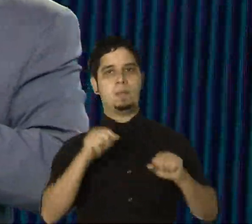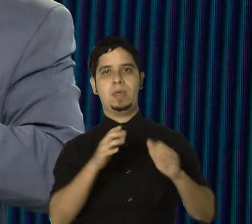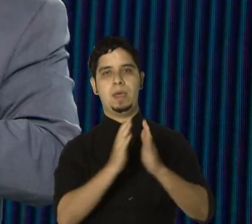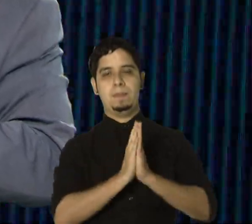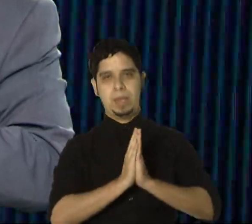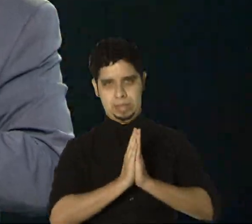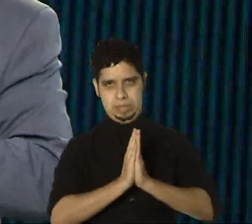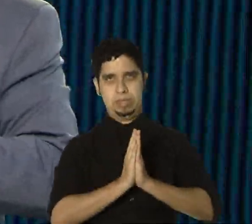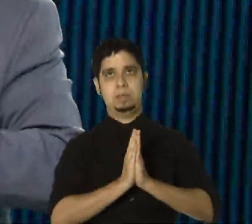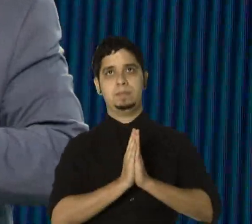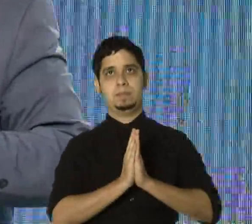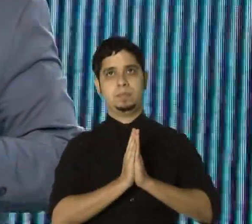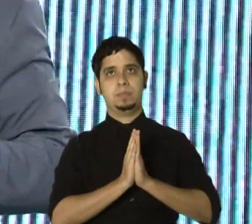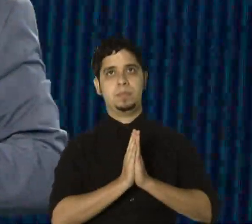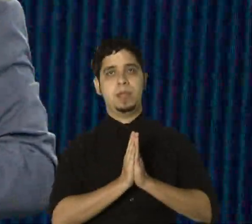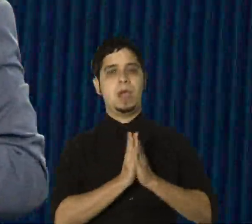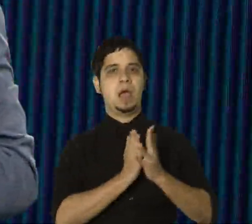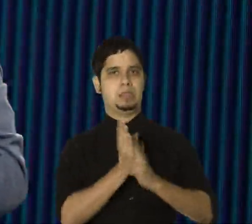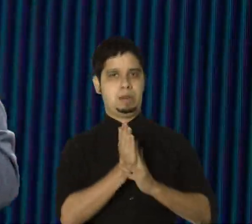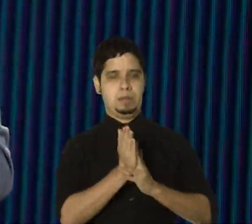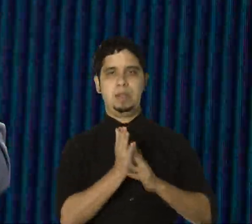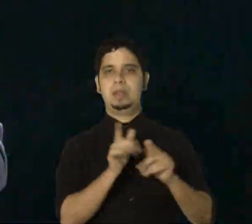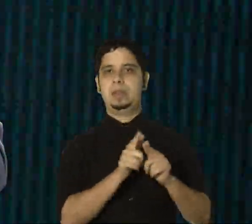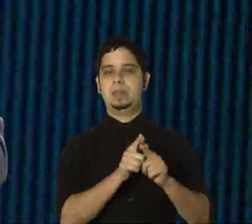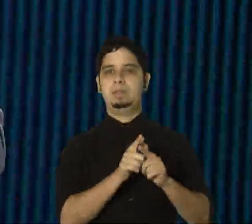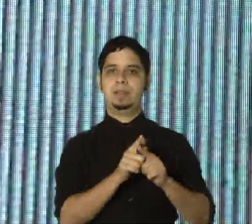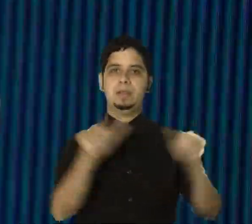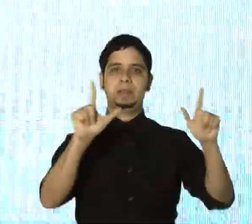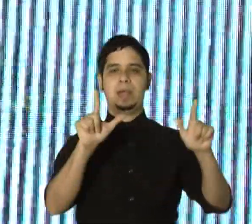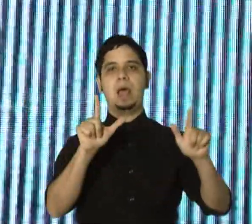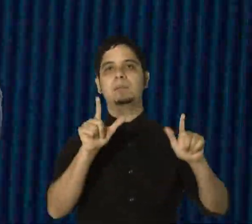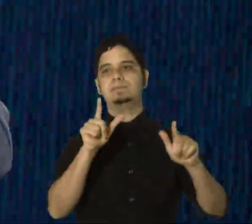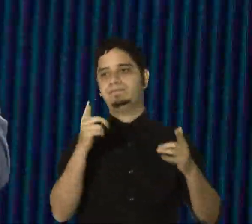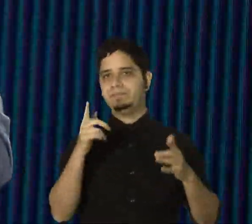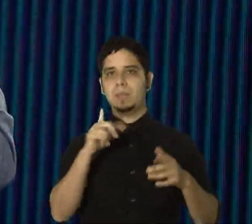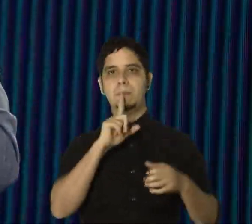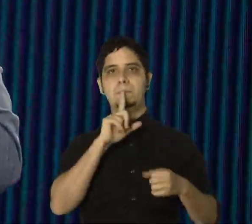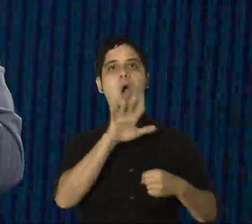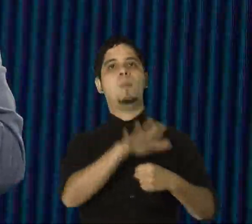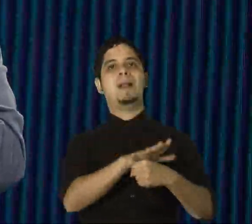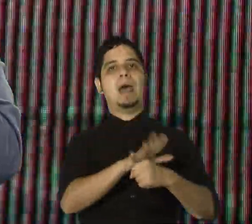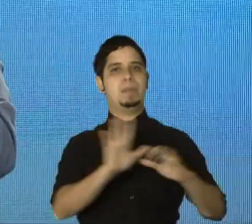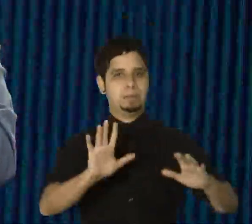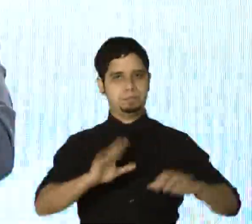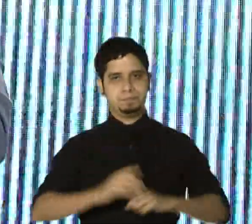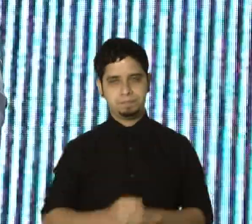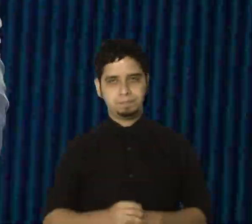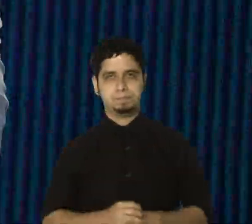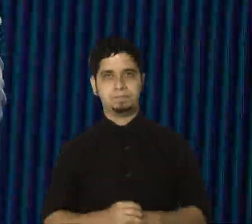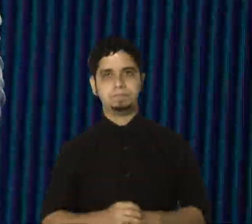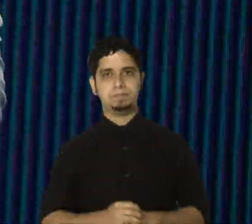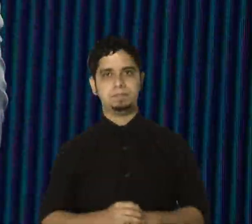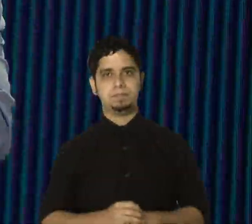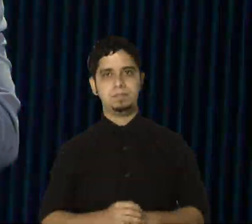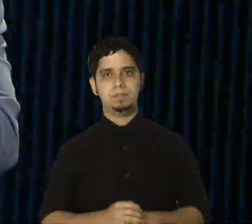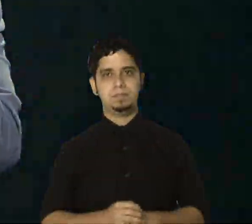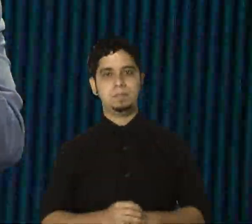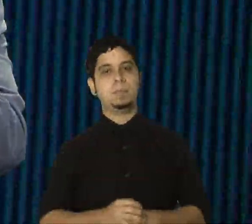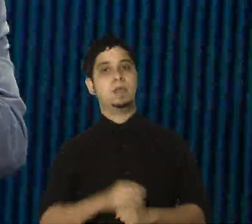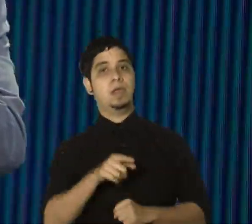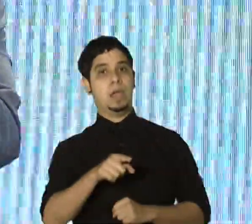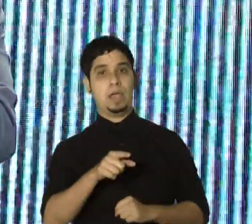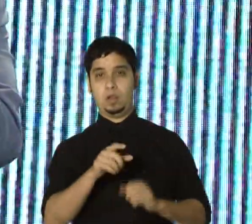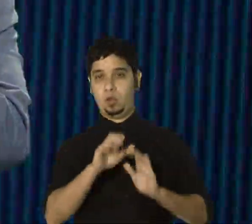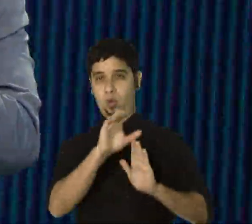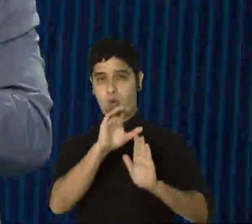considerado por la Junta de Libertad bajo palabra. Específicamente se establece en el Código Penal que